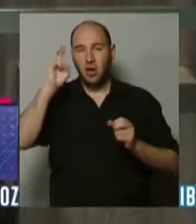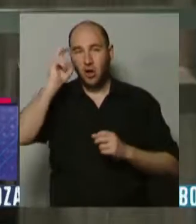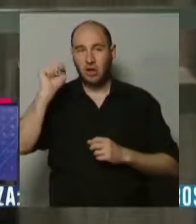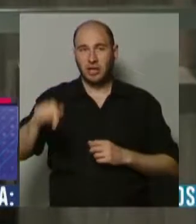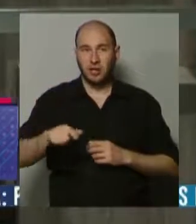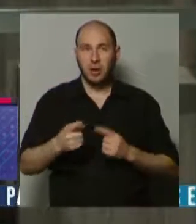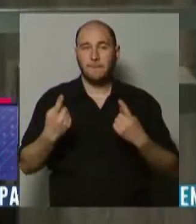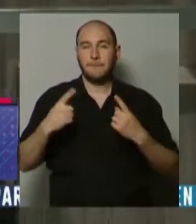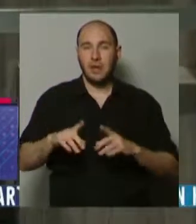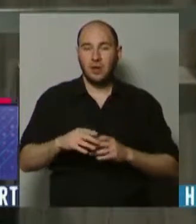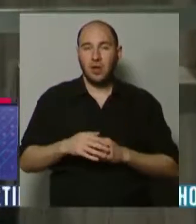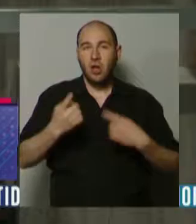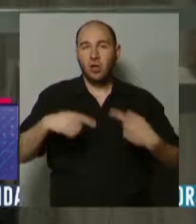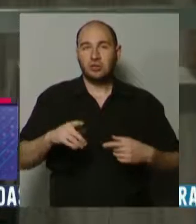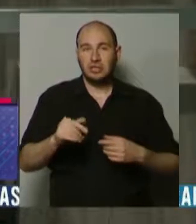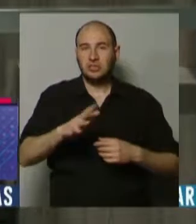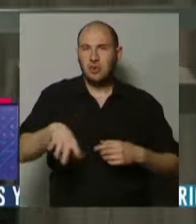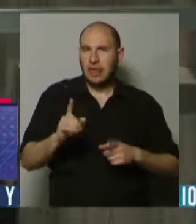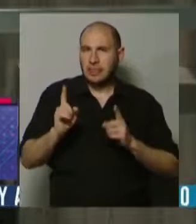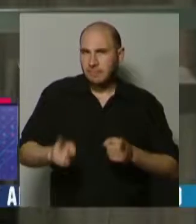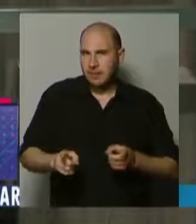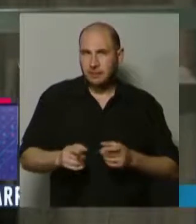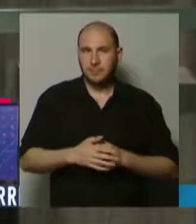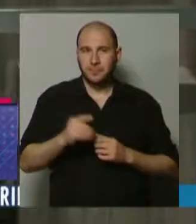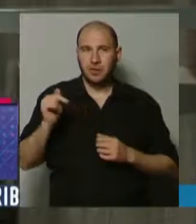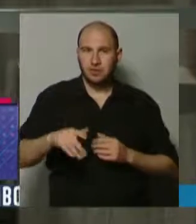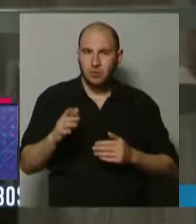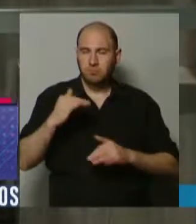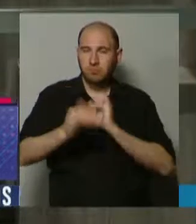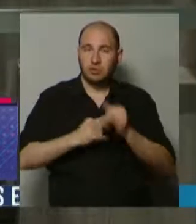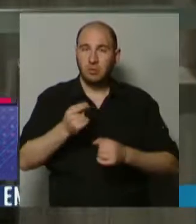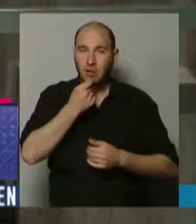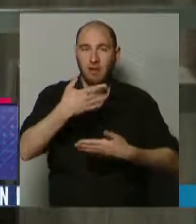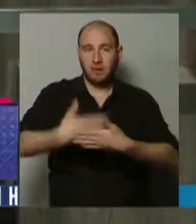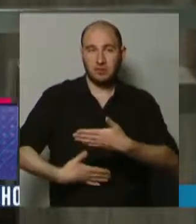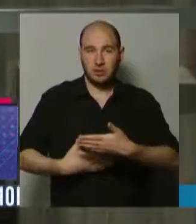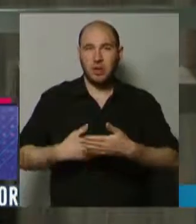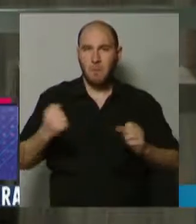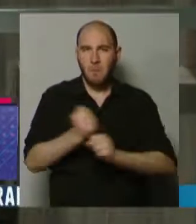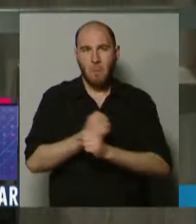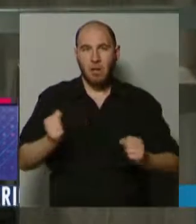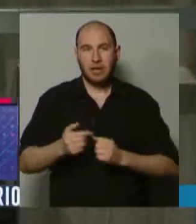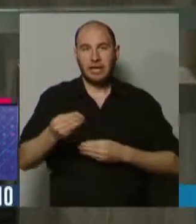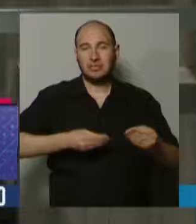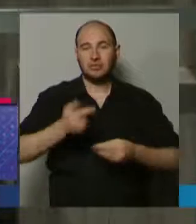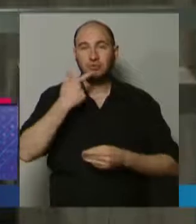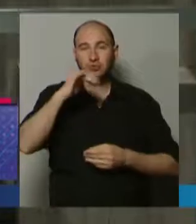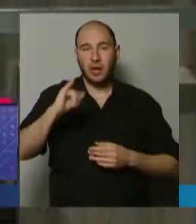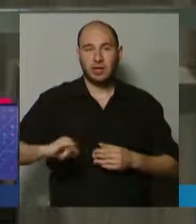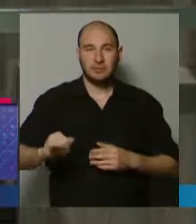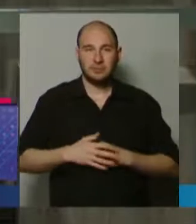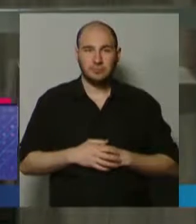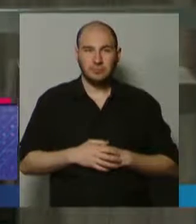Cornejo, pero los resultados en la ciudad también de alguna manera acentúan que o han evaluado como buena la gestión de Rodolfo